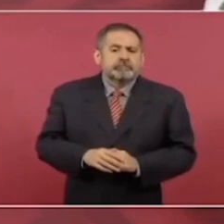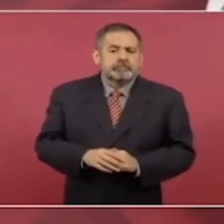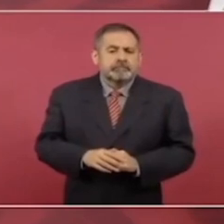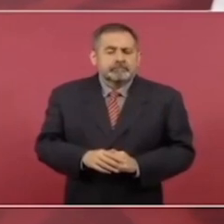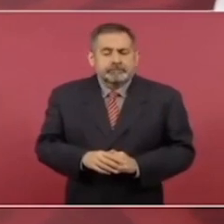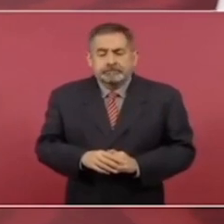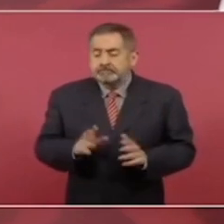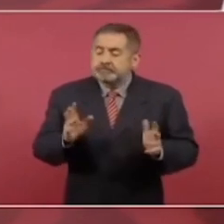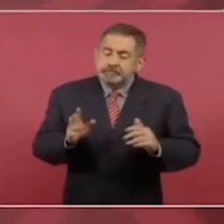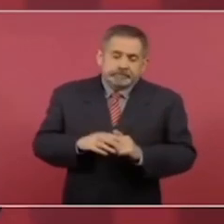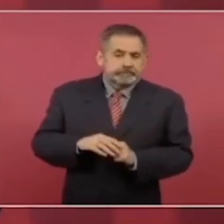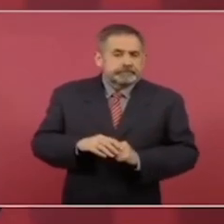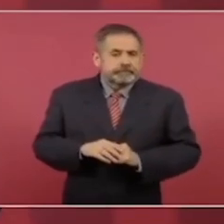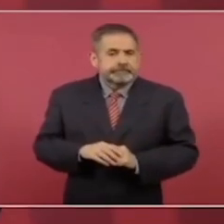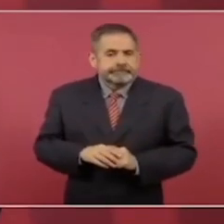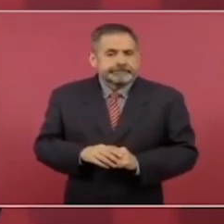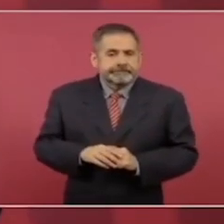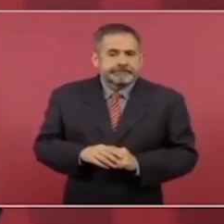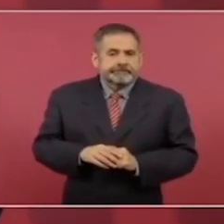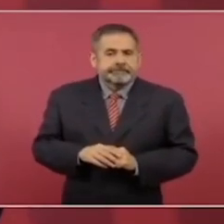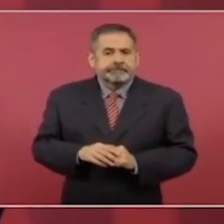Siempre hay